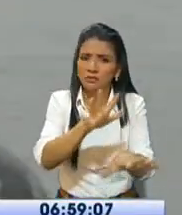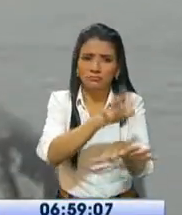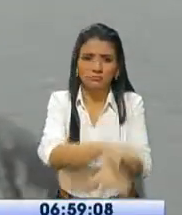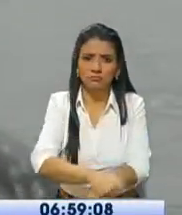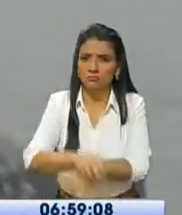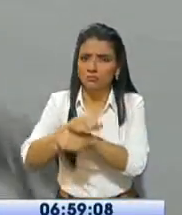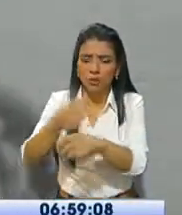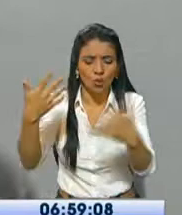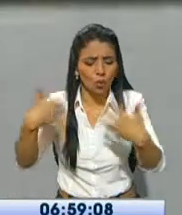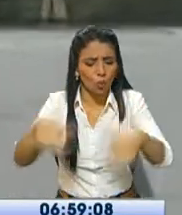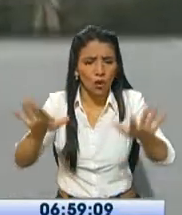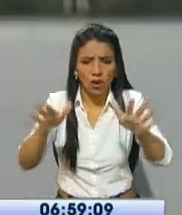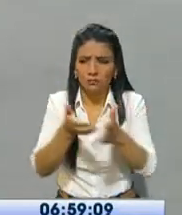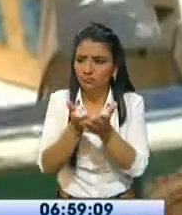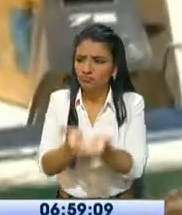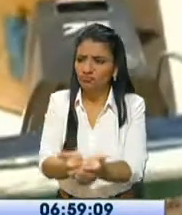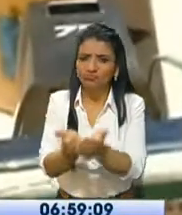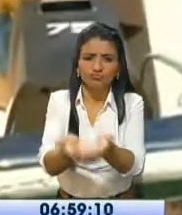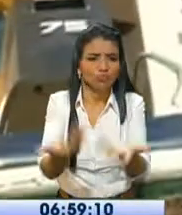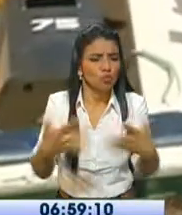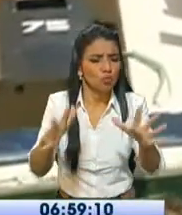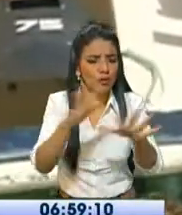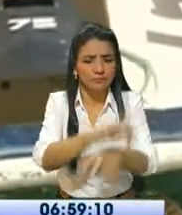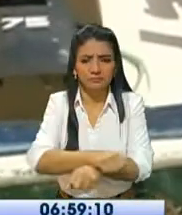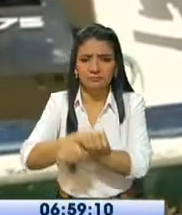cualquier viento informó jorge escobar